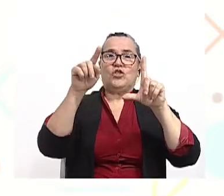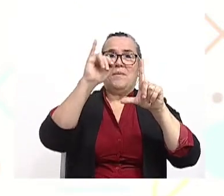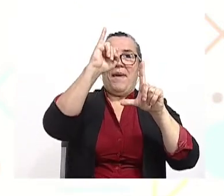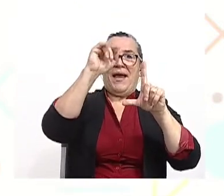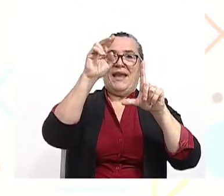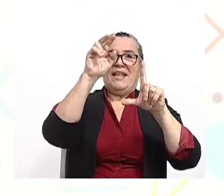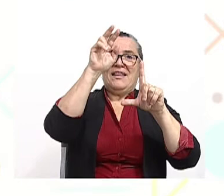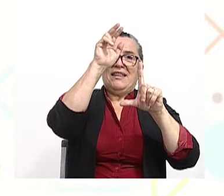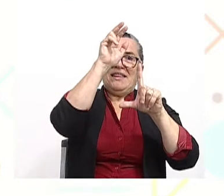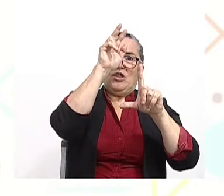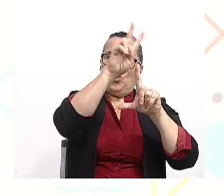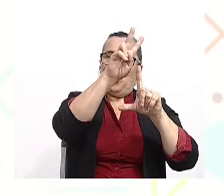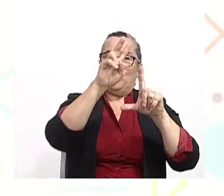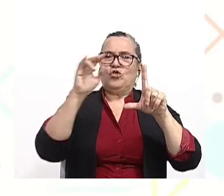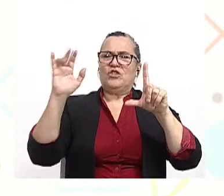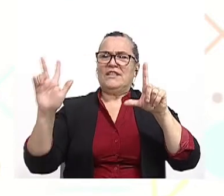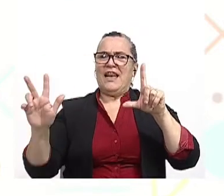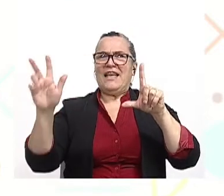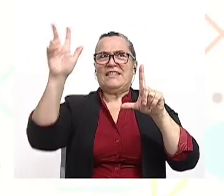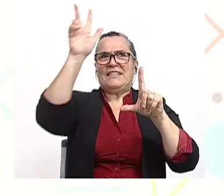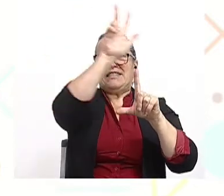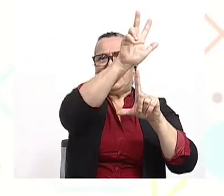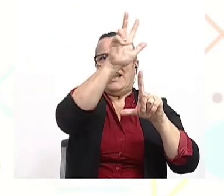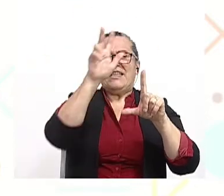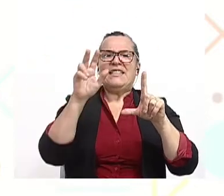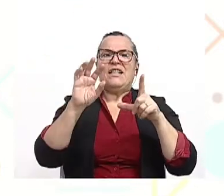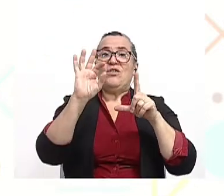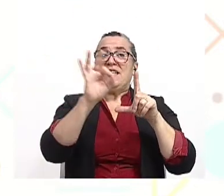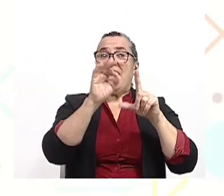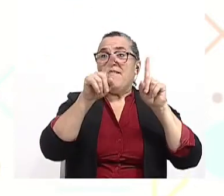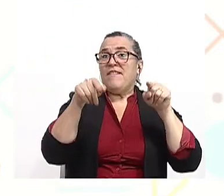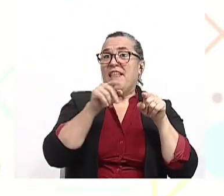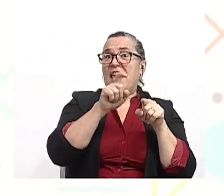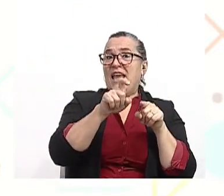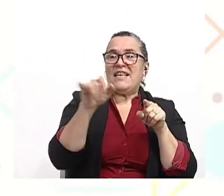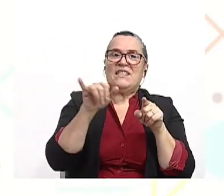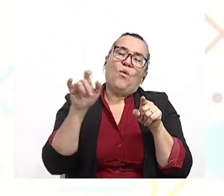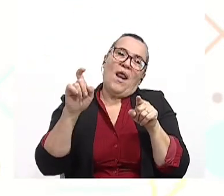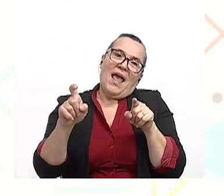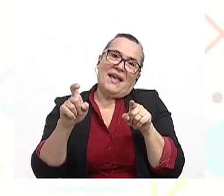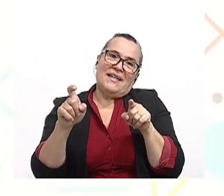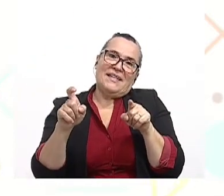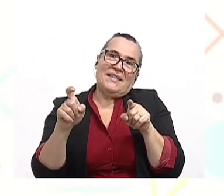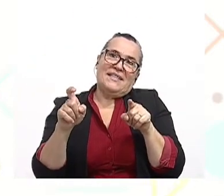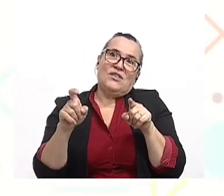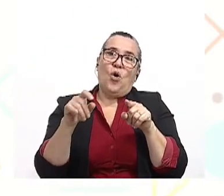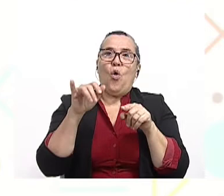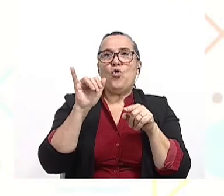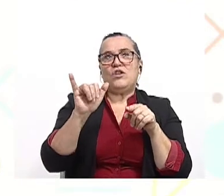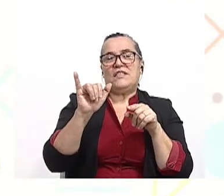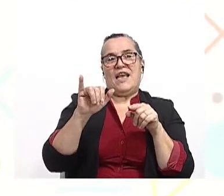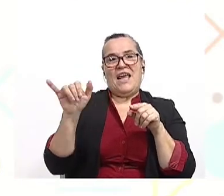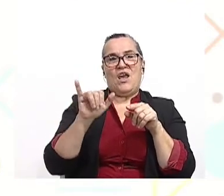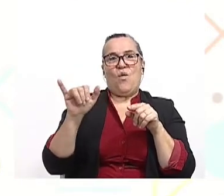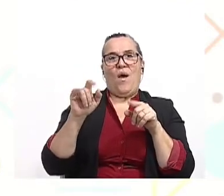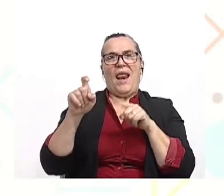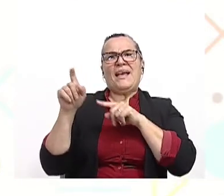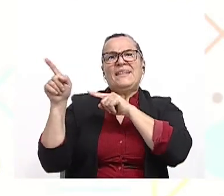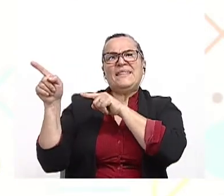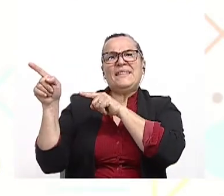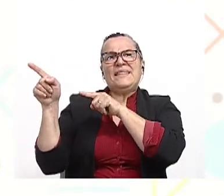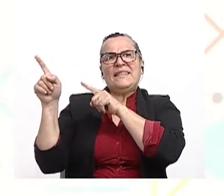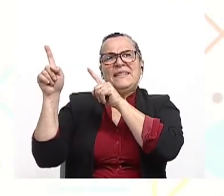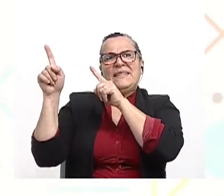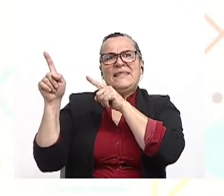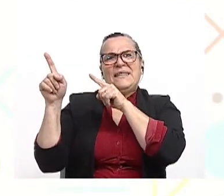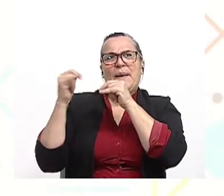3. Función identidad. ¿Cuál será el criterio? F de x igual a x. O bien, y igual a x. Analicemos la